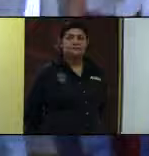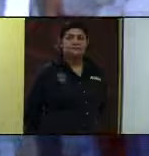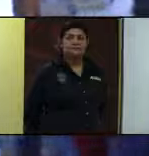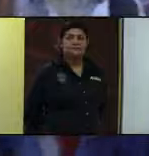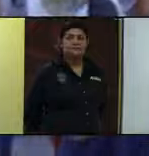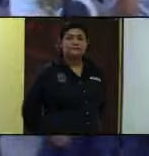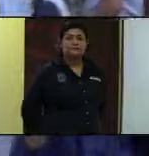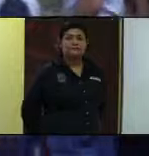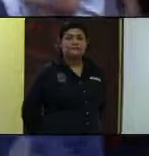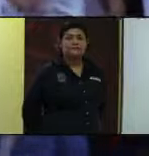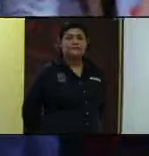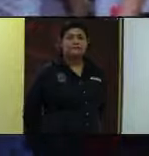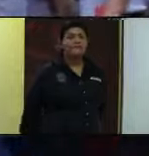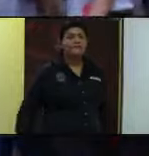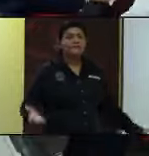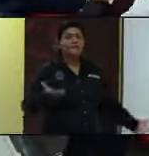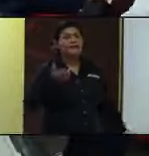Pues ya ven,